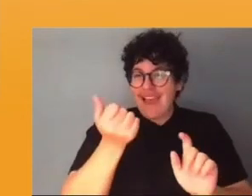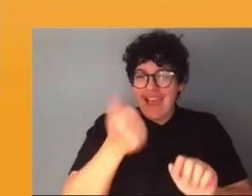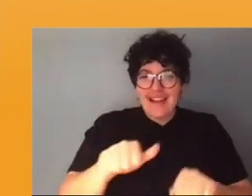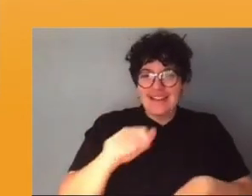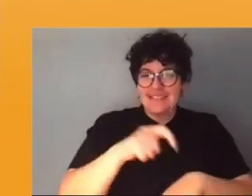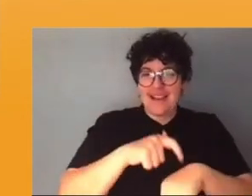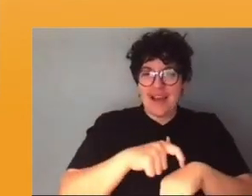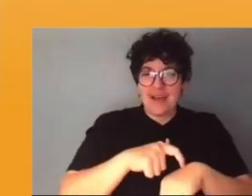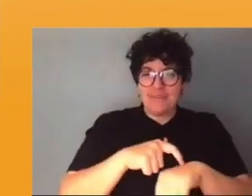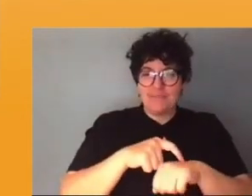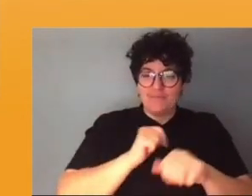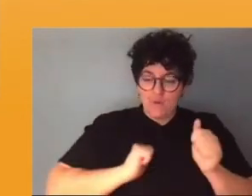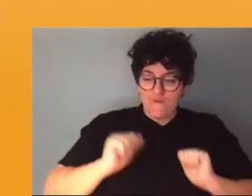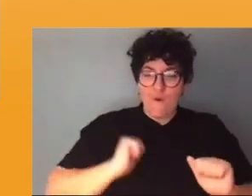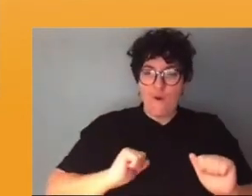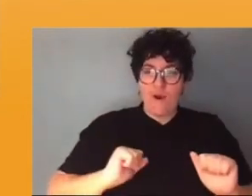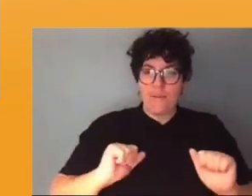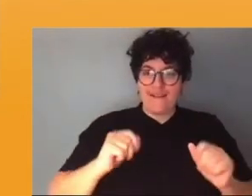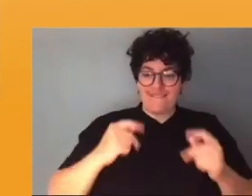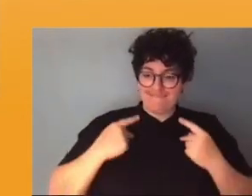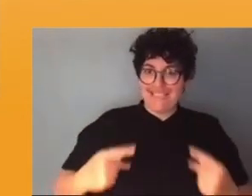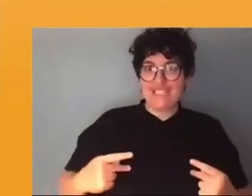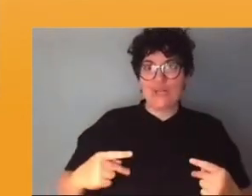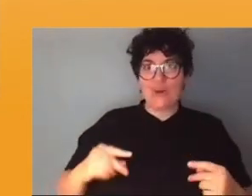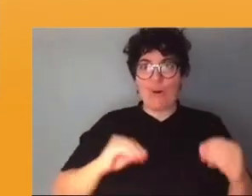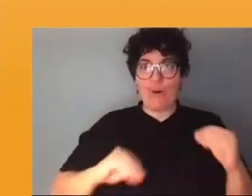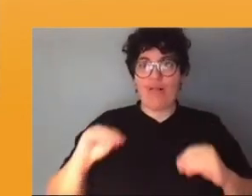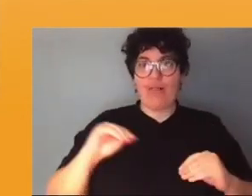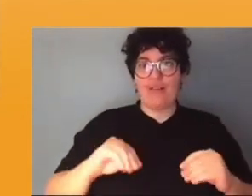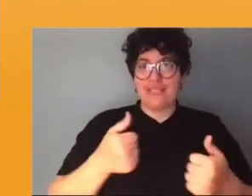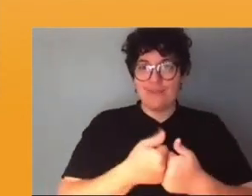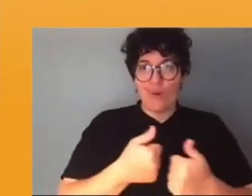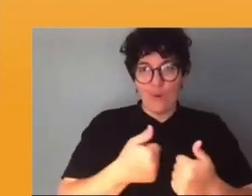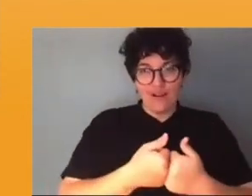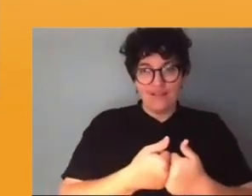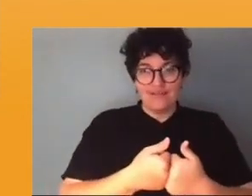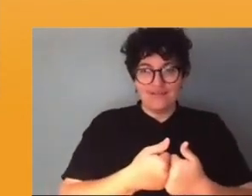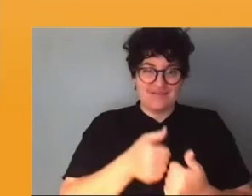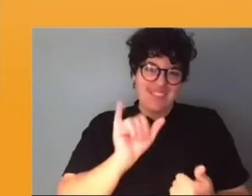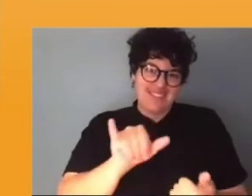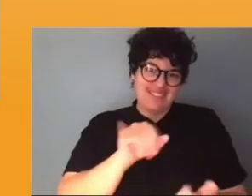físico, o bueno, lo que yo considero,